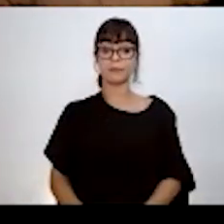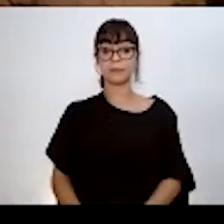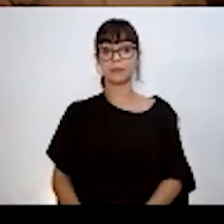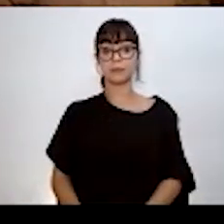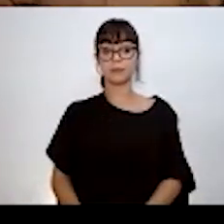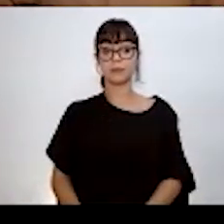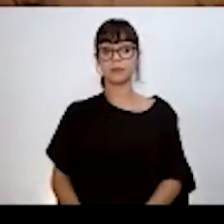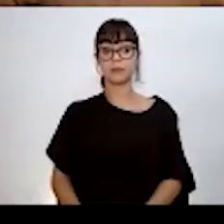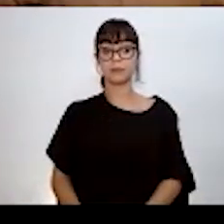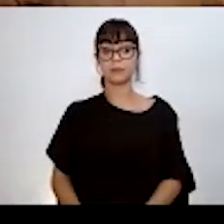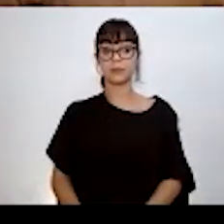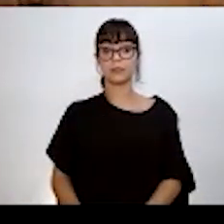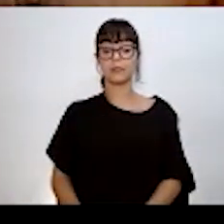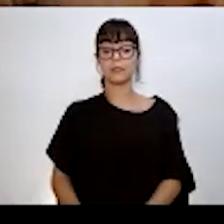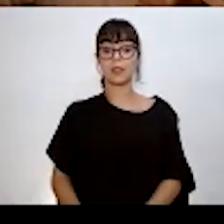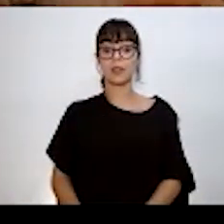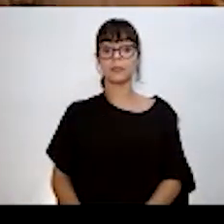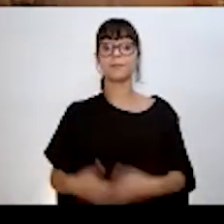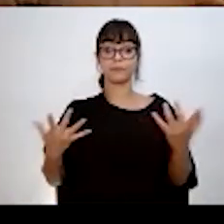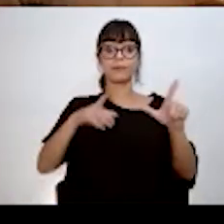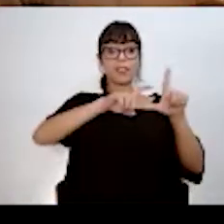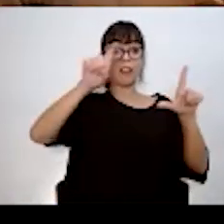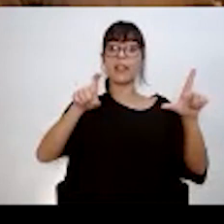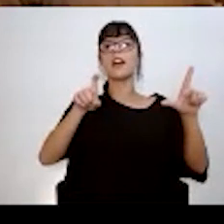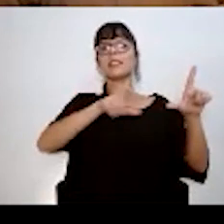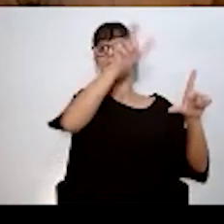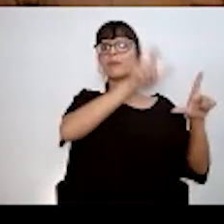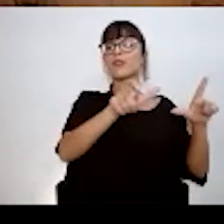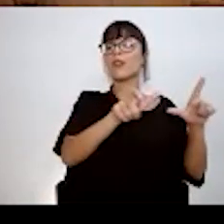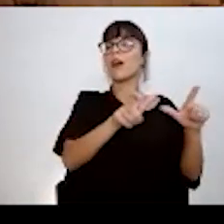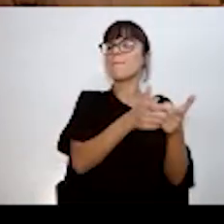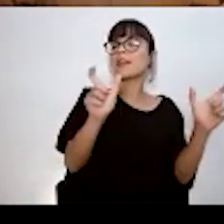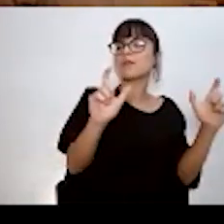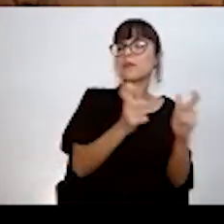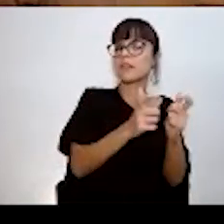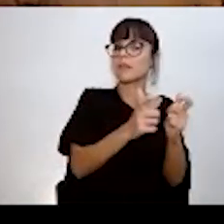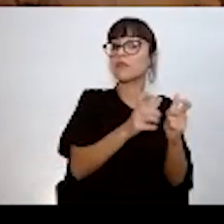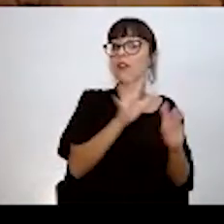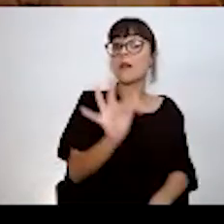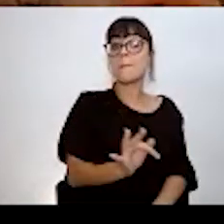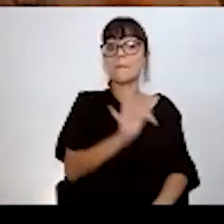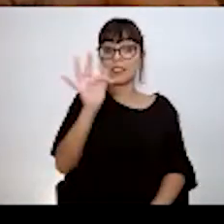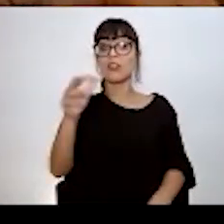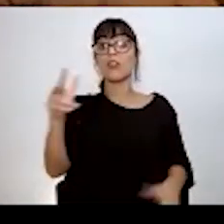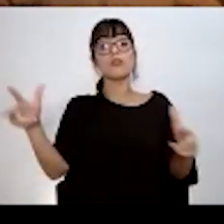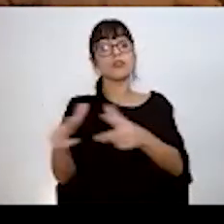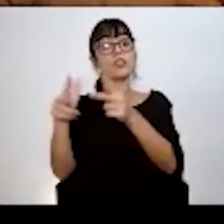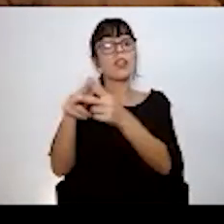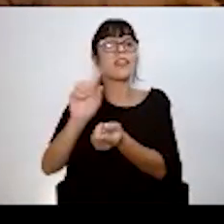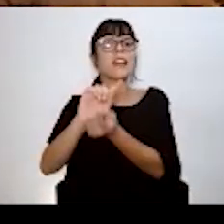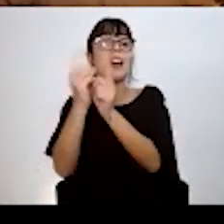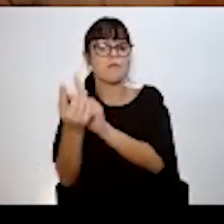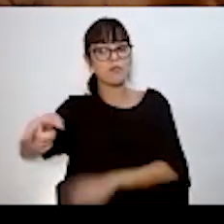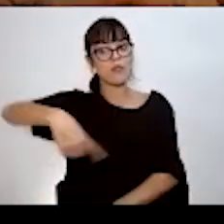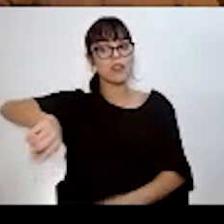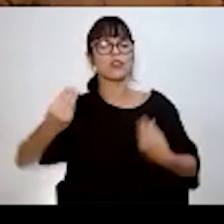reflejando no solamente es una dinámica demográfica, sino unas dinámicas sociales que tienen que ver con modificaciones en los cambios de vida de esta